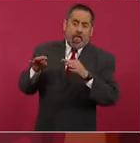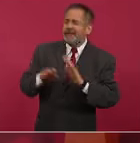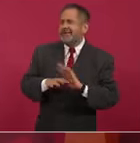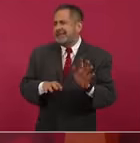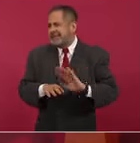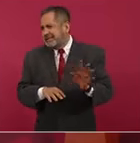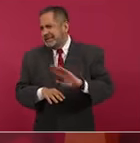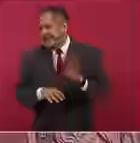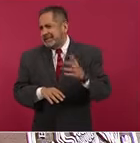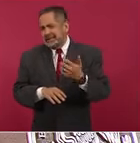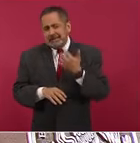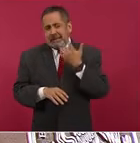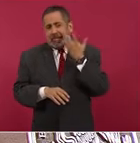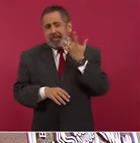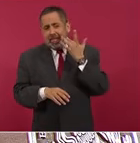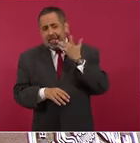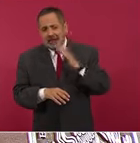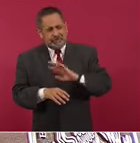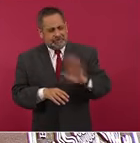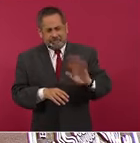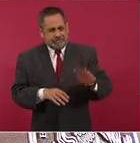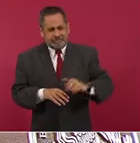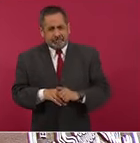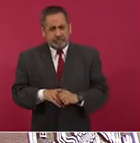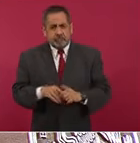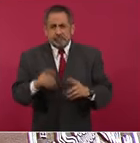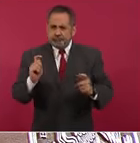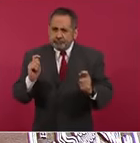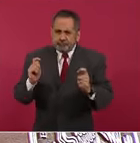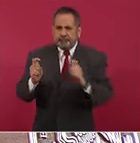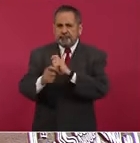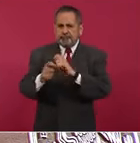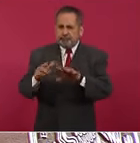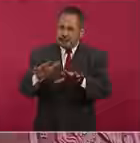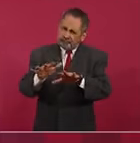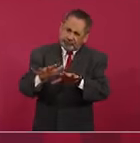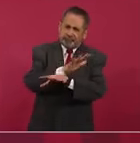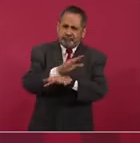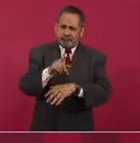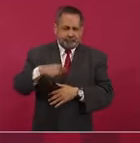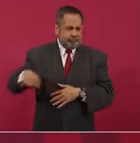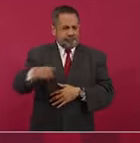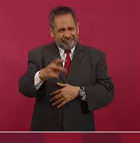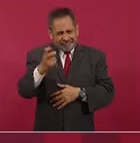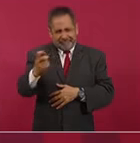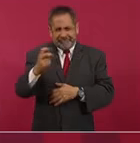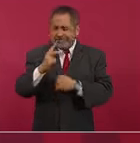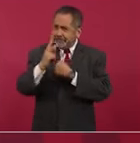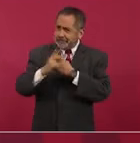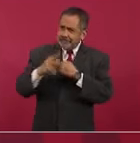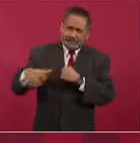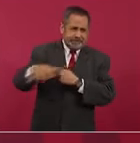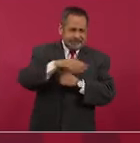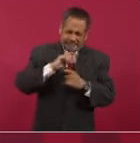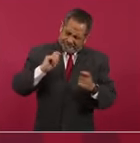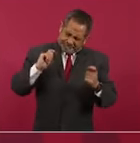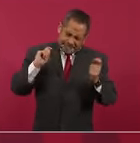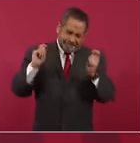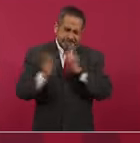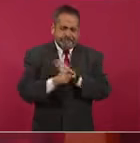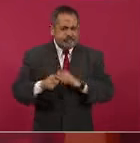nos importa. Lo que queremos es la transformación del país,